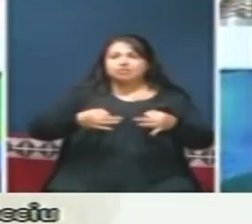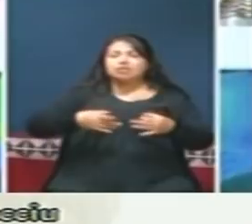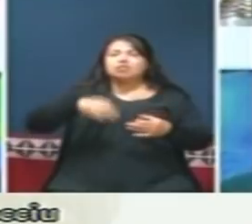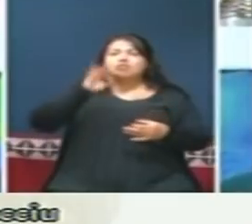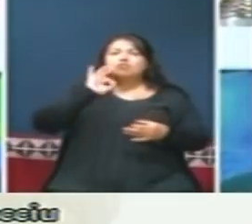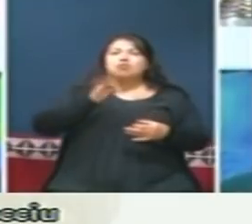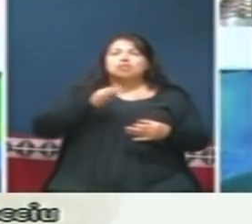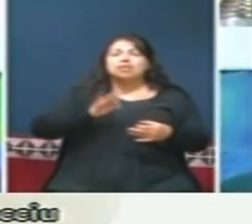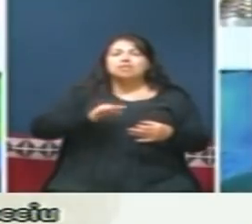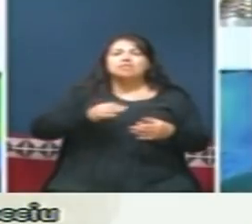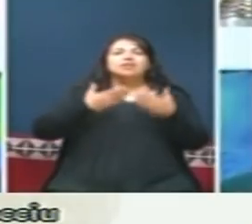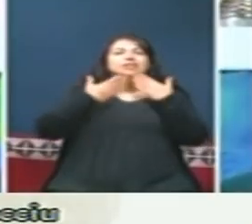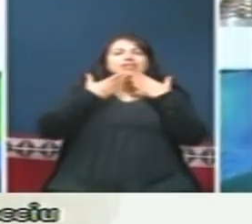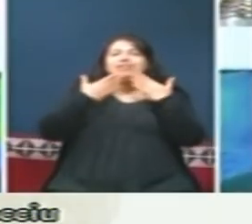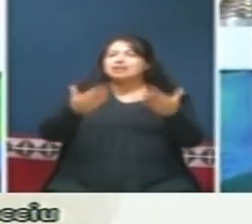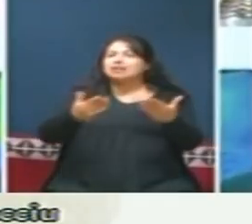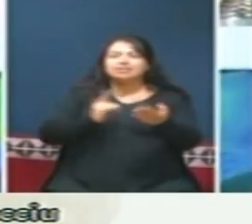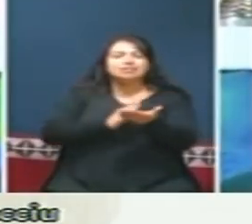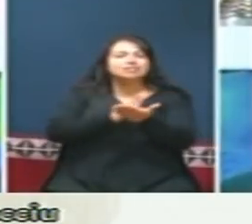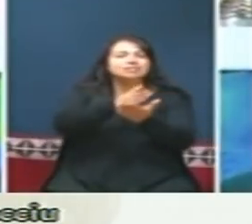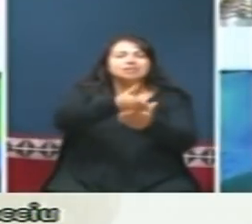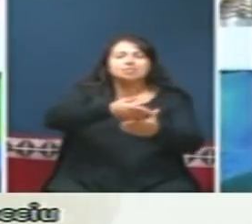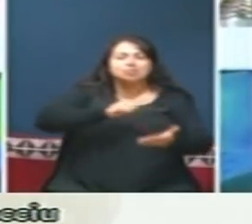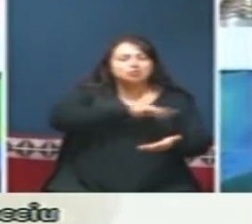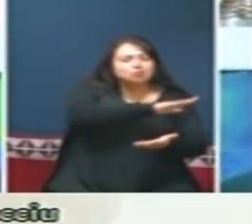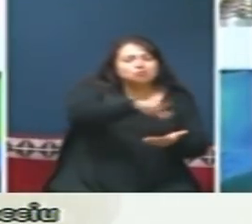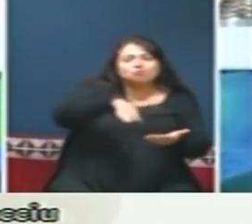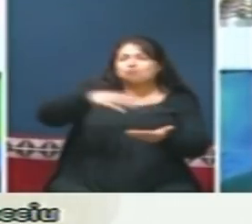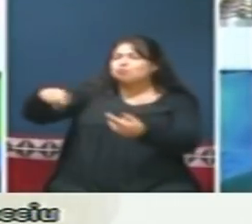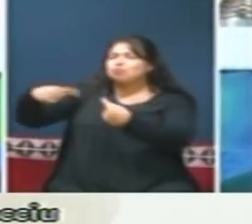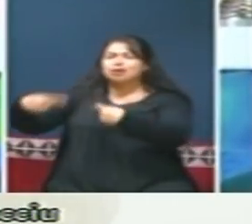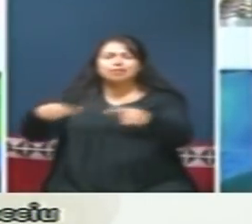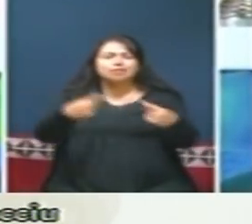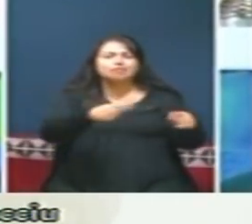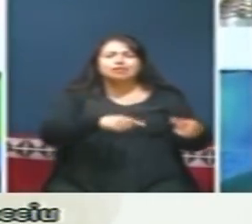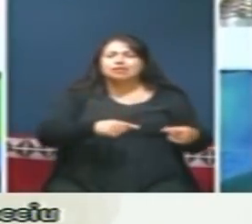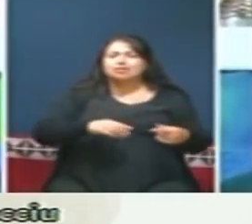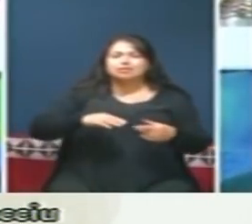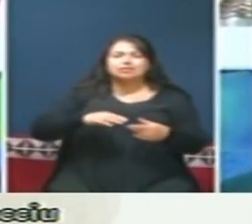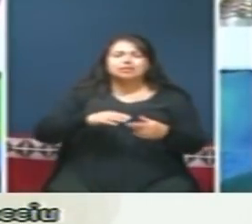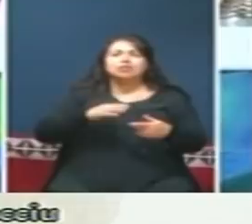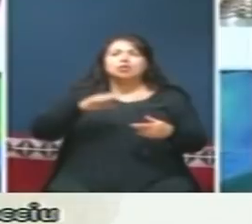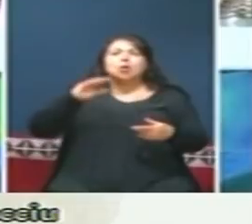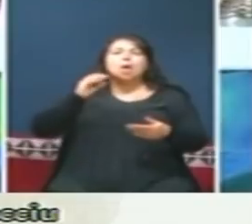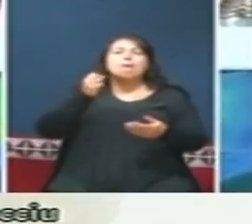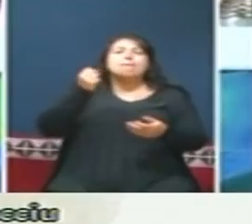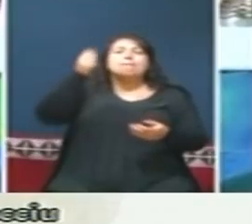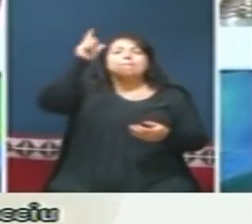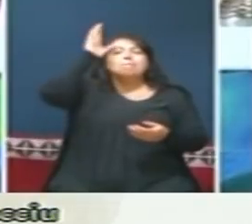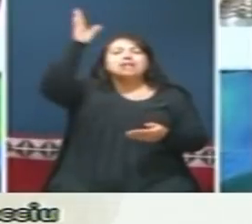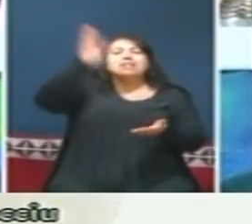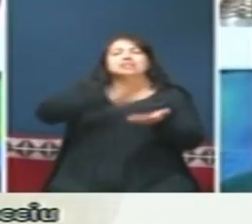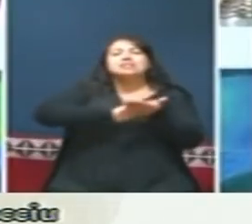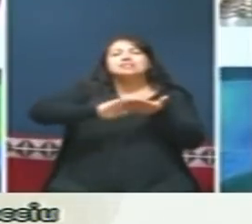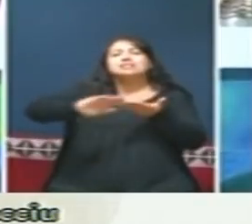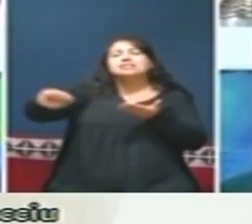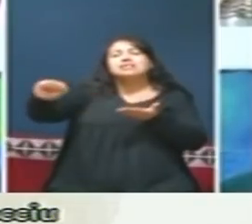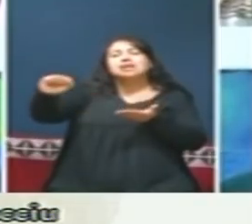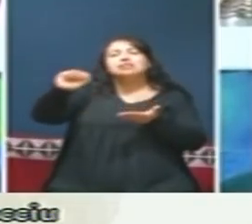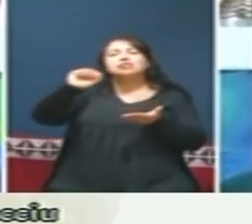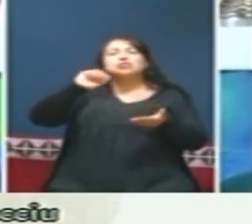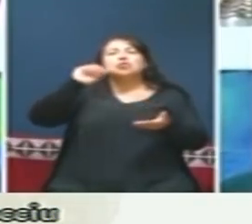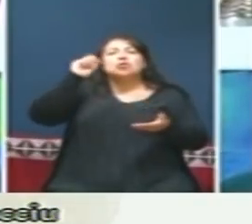salvación darte gracias siempre en todo lugar, Señor, Padre Santo, Dios Todopoderoso y Eterno. Tú